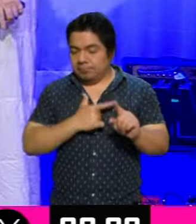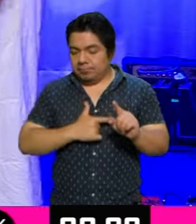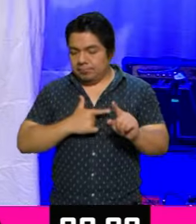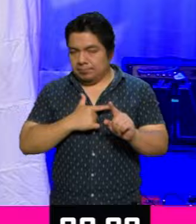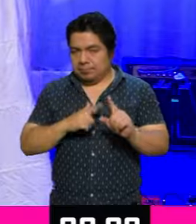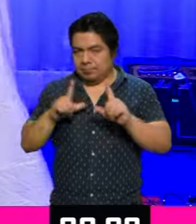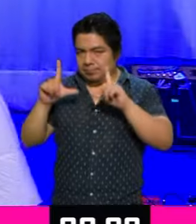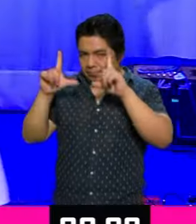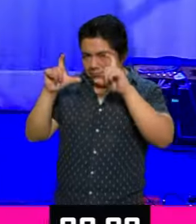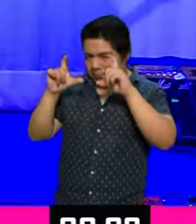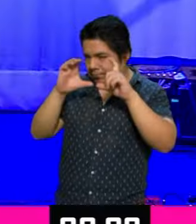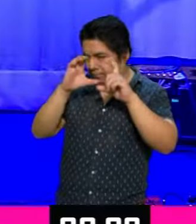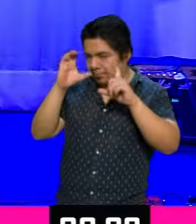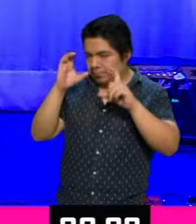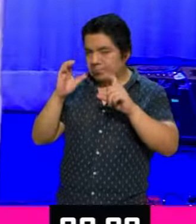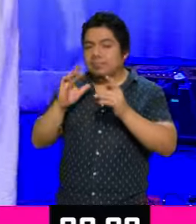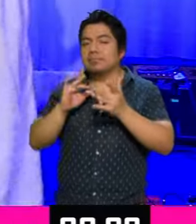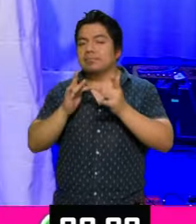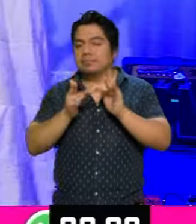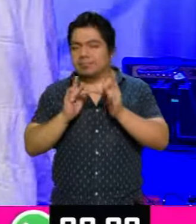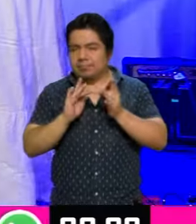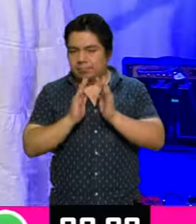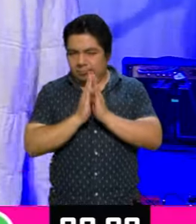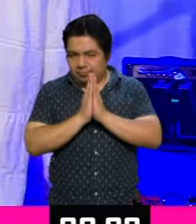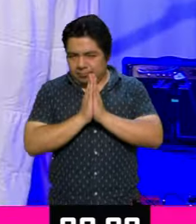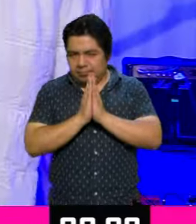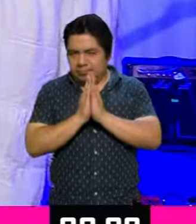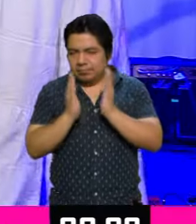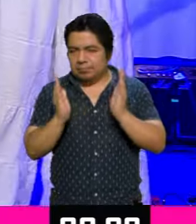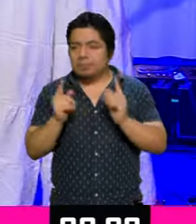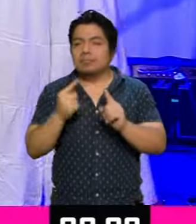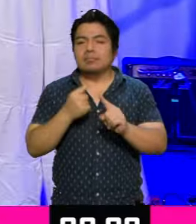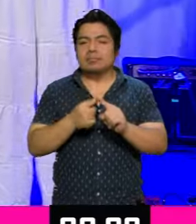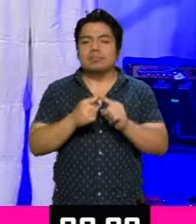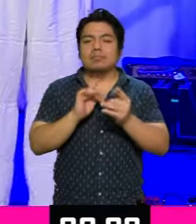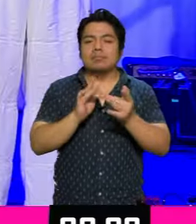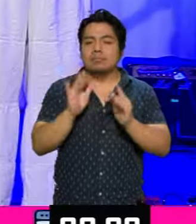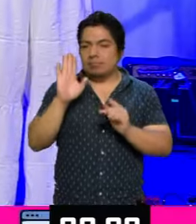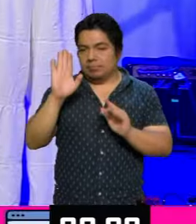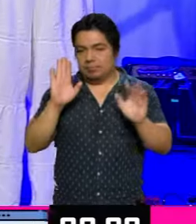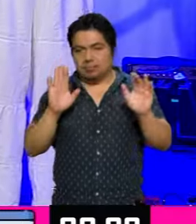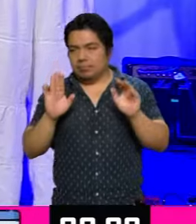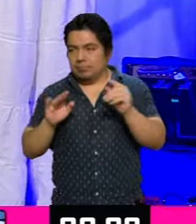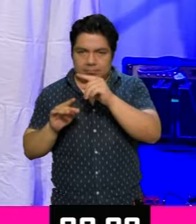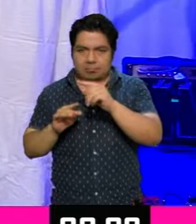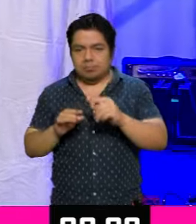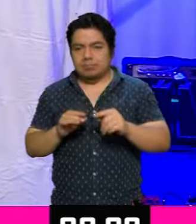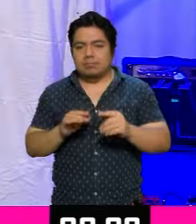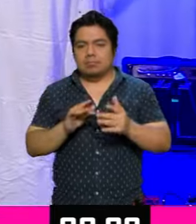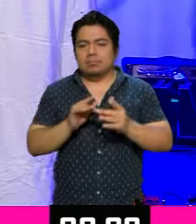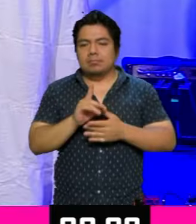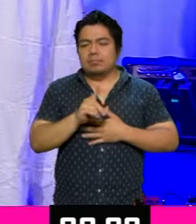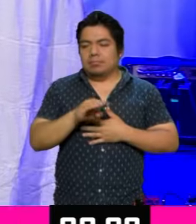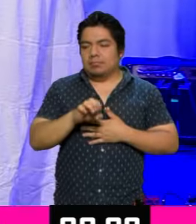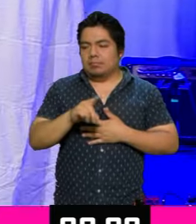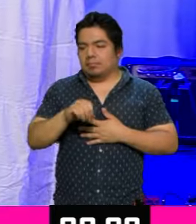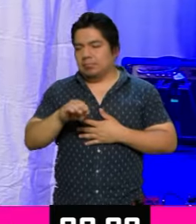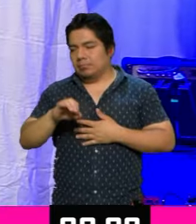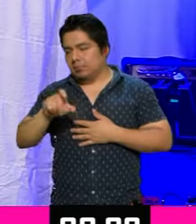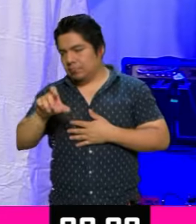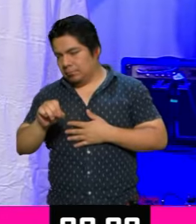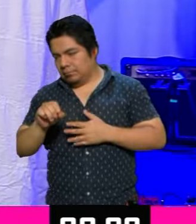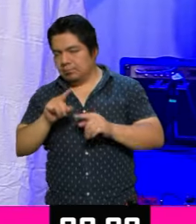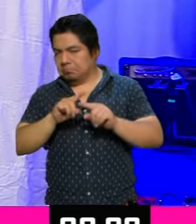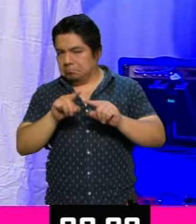foto de la taza de la playera, señora. En las redes y las Vamos tocadas. A acomodarnos en lo. ¿Quién va a dar las redes? A ver, levante la mano usted, compañero. Estamos como Dimensión Exilio en todas